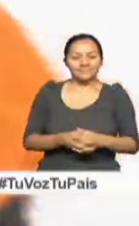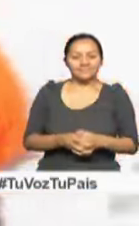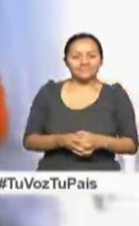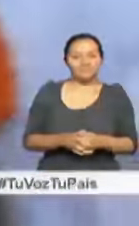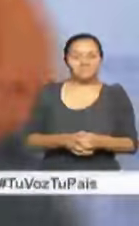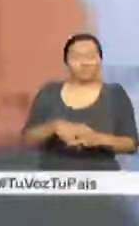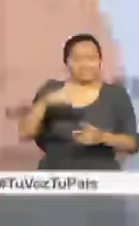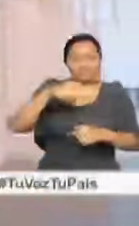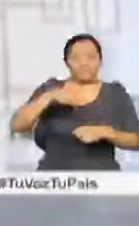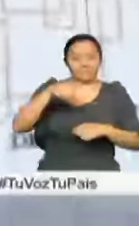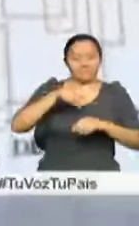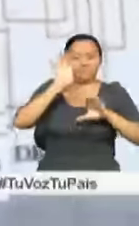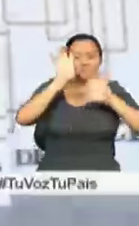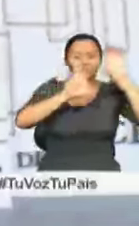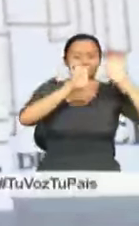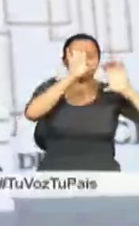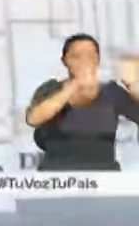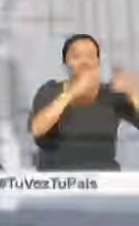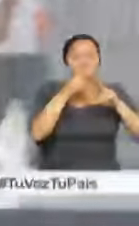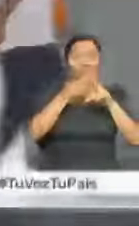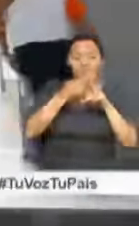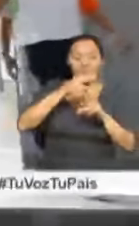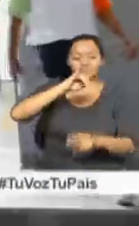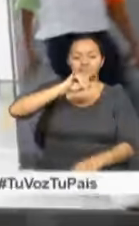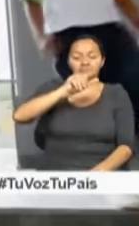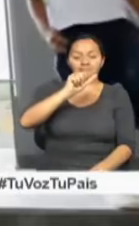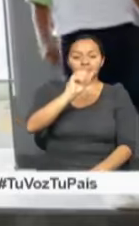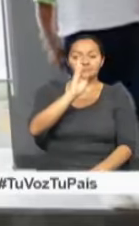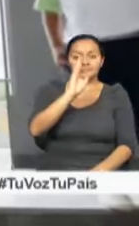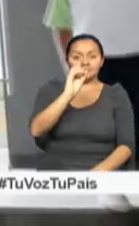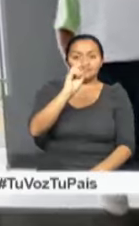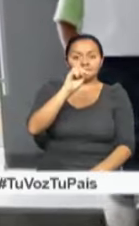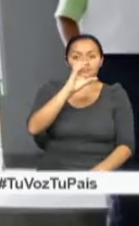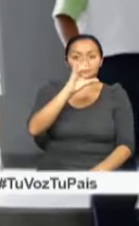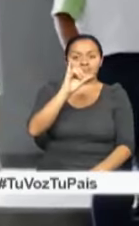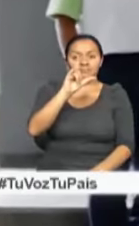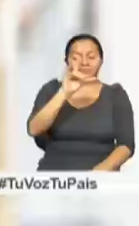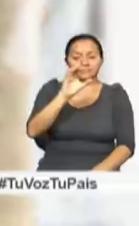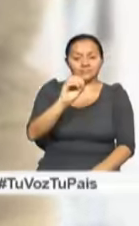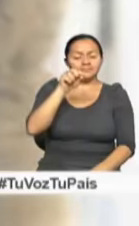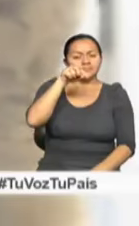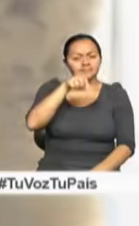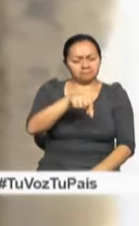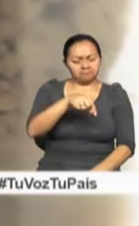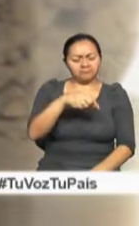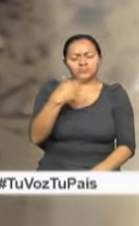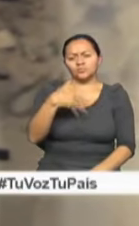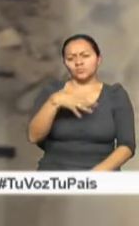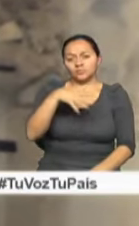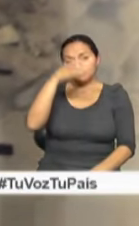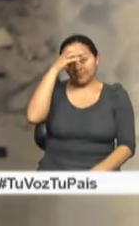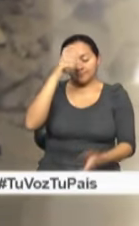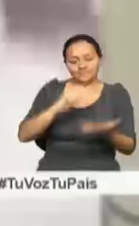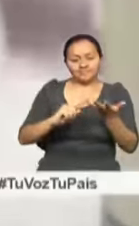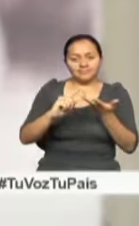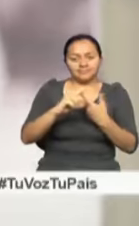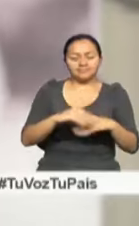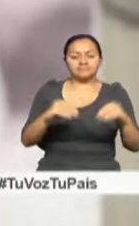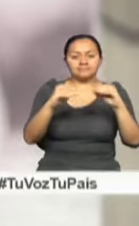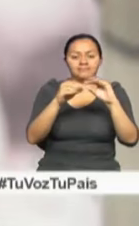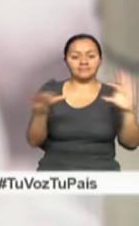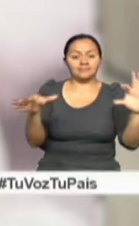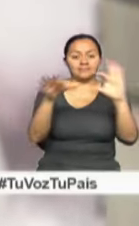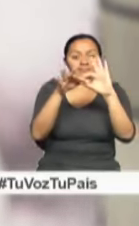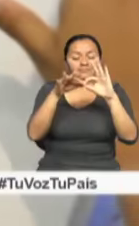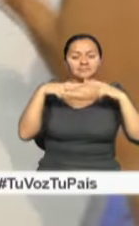Este es el Arqueomuseo Jaboncillo, una de las obras culturales más importantes de los últimos tiempos, que articula la